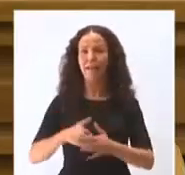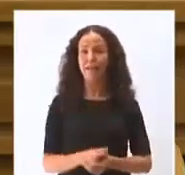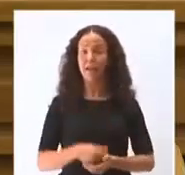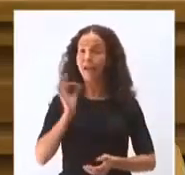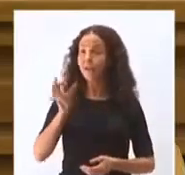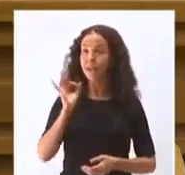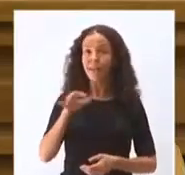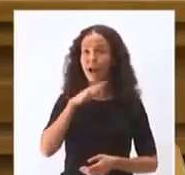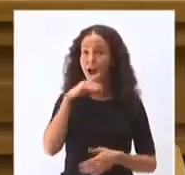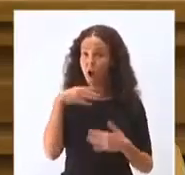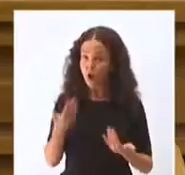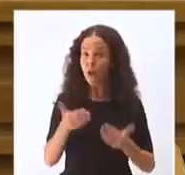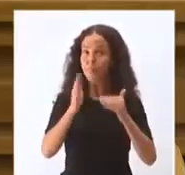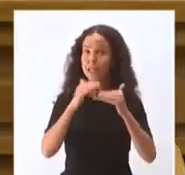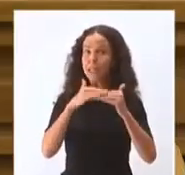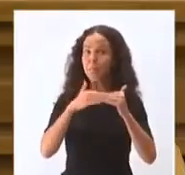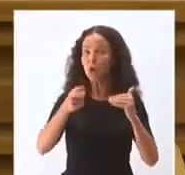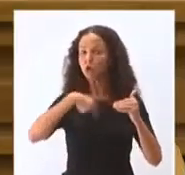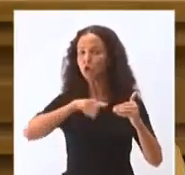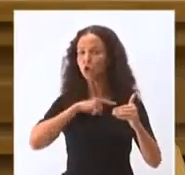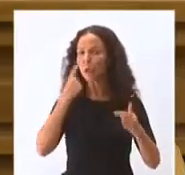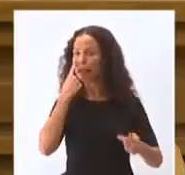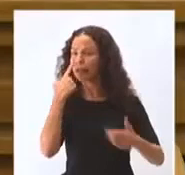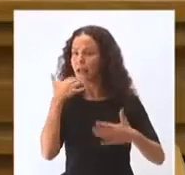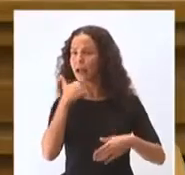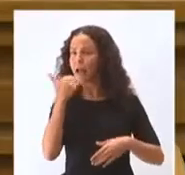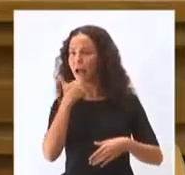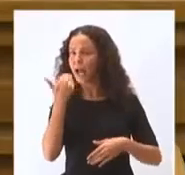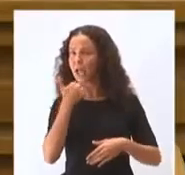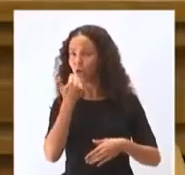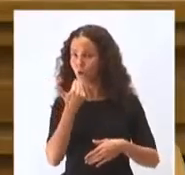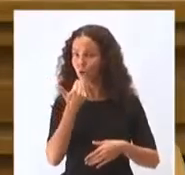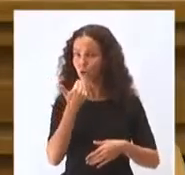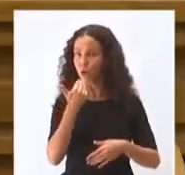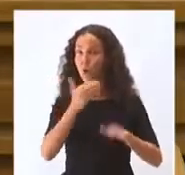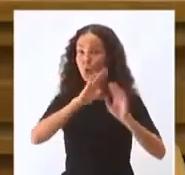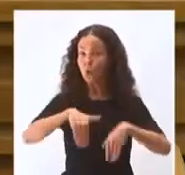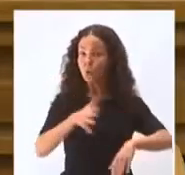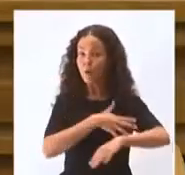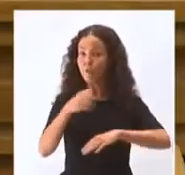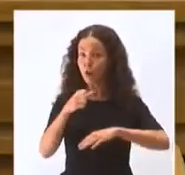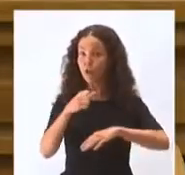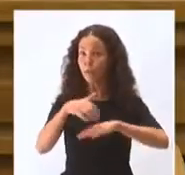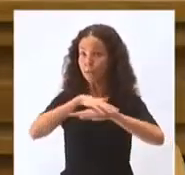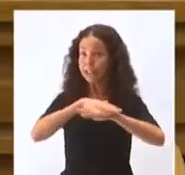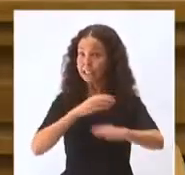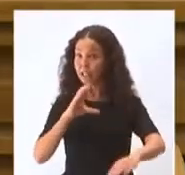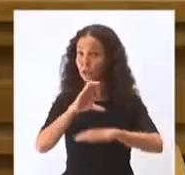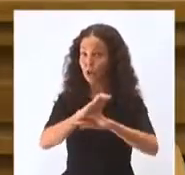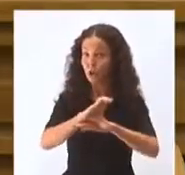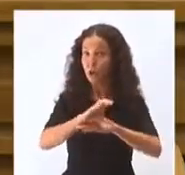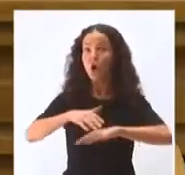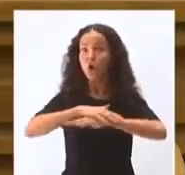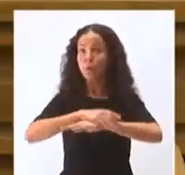por lo menos hemos notado una tendencia y ya en los últimos fondos que está poniendo el ministerio el